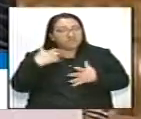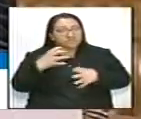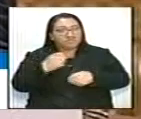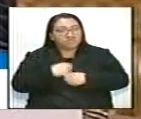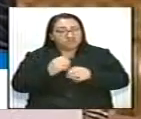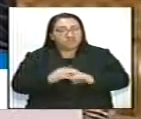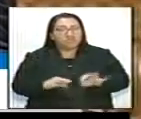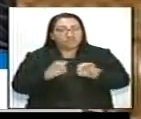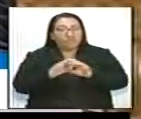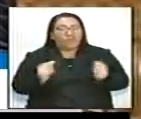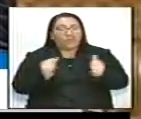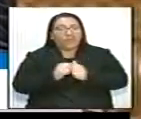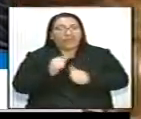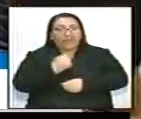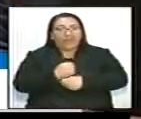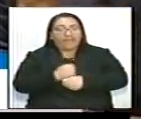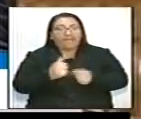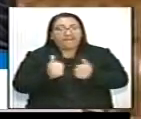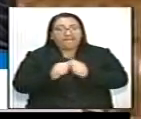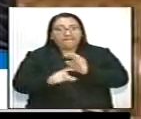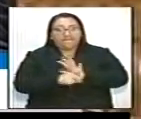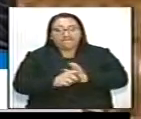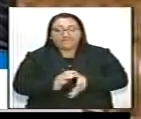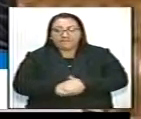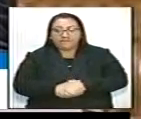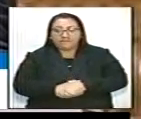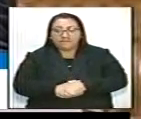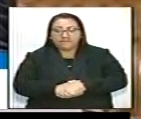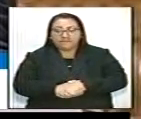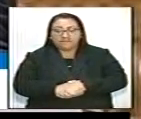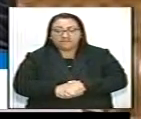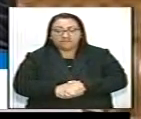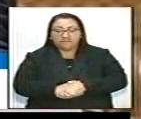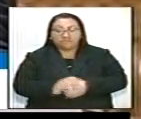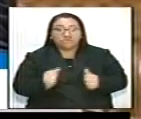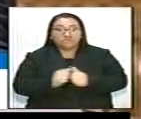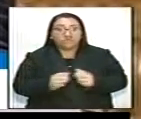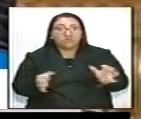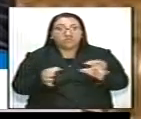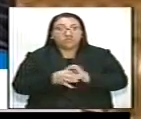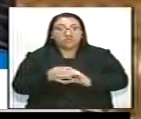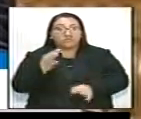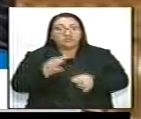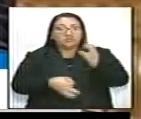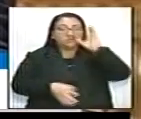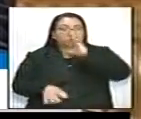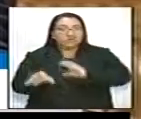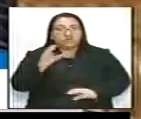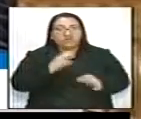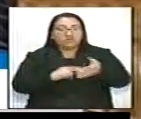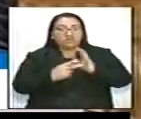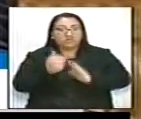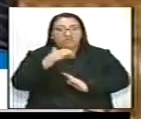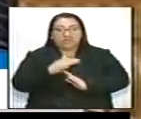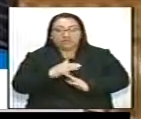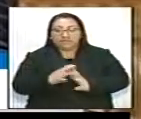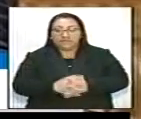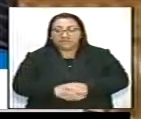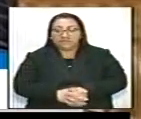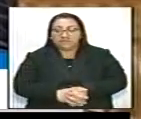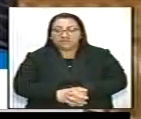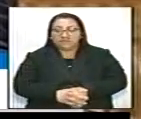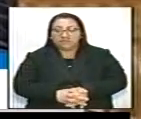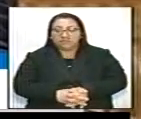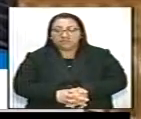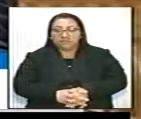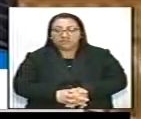que estén acompañadas del ejercicio de la ley, en mano con la justicia, en la búsqueda incesante de la paz. El